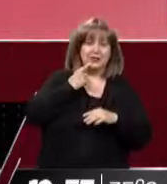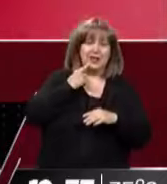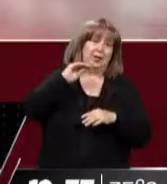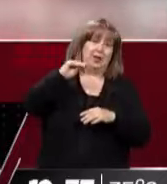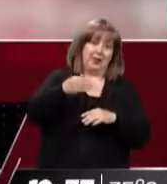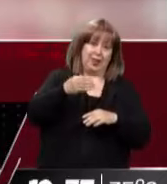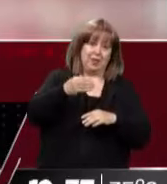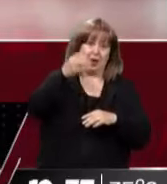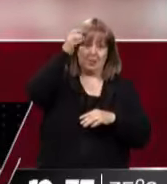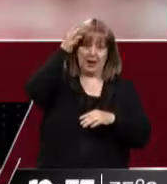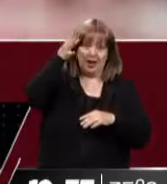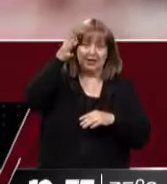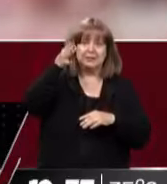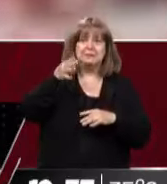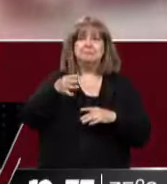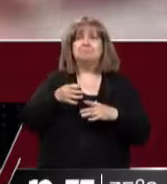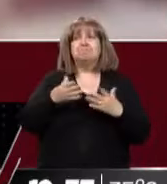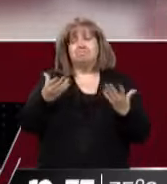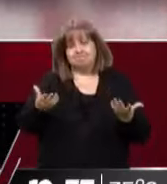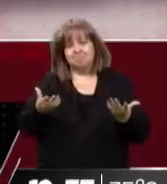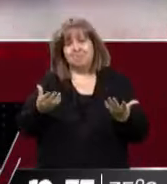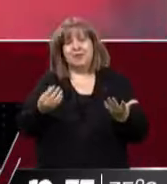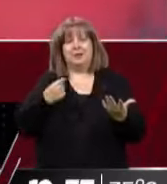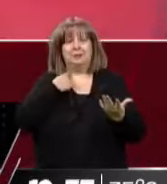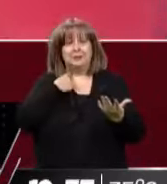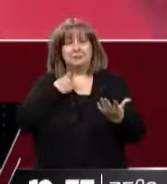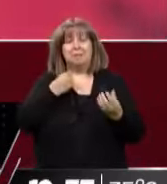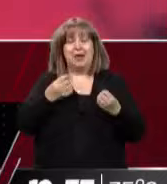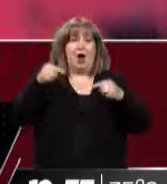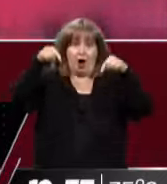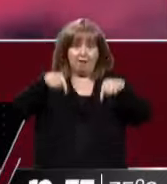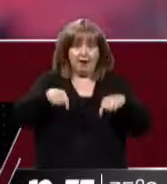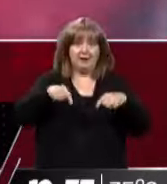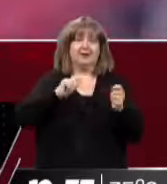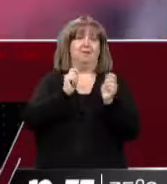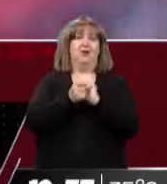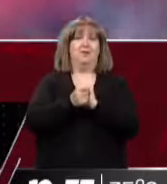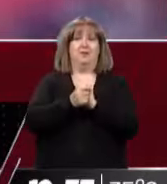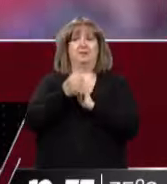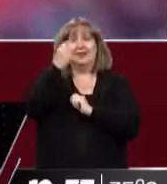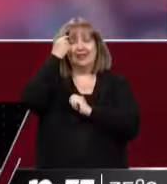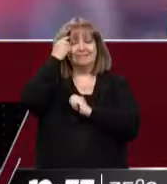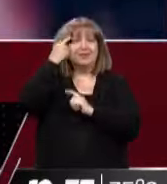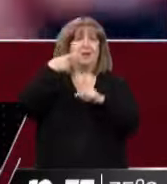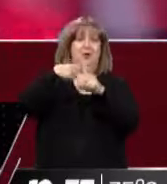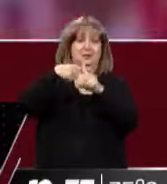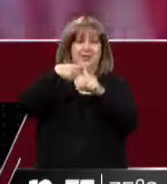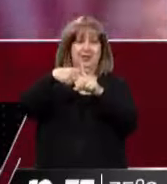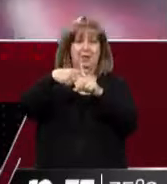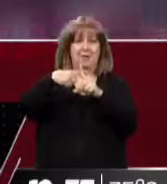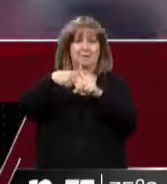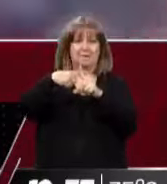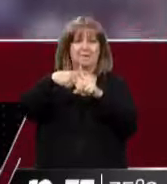se hizo esperar pero realmente hoy creo que el mérito realmente es positivo para nosotros